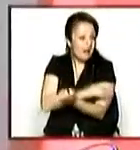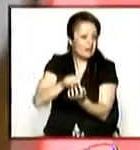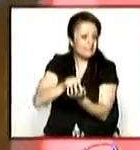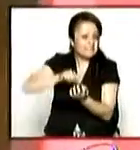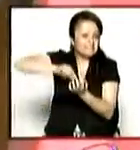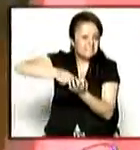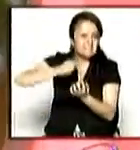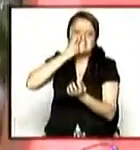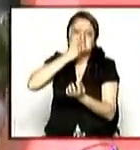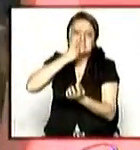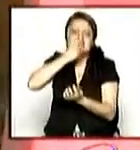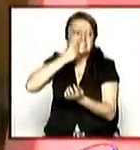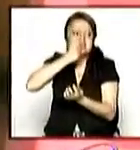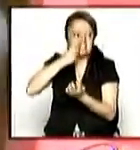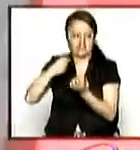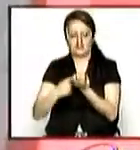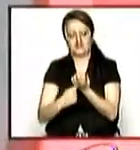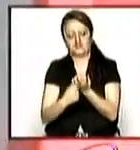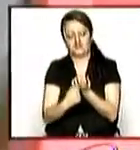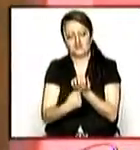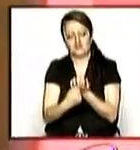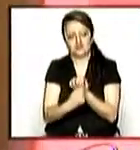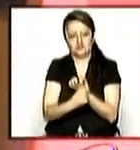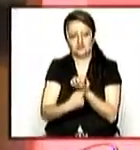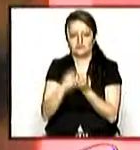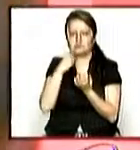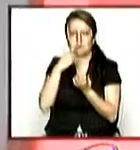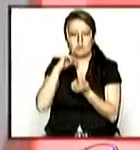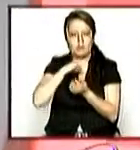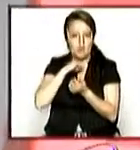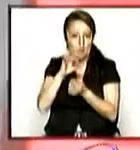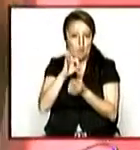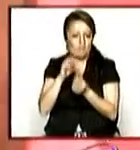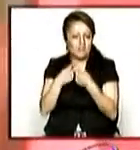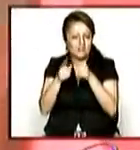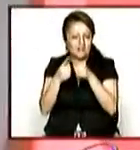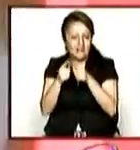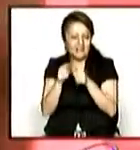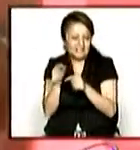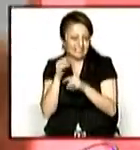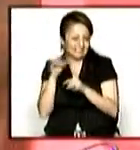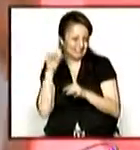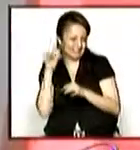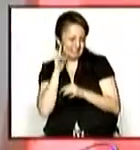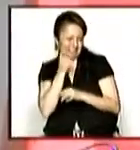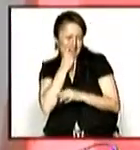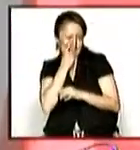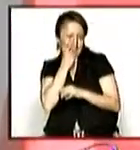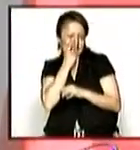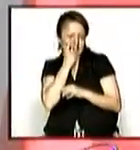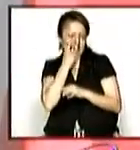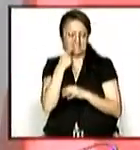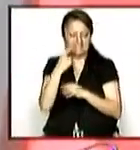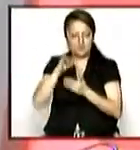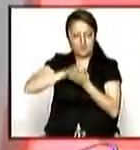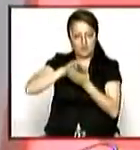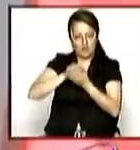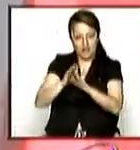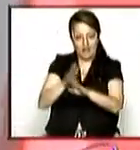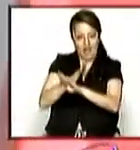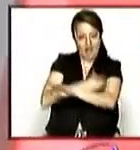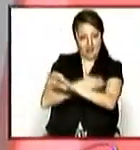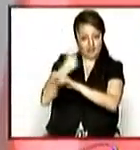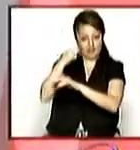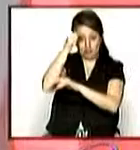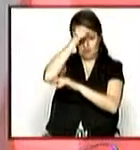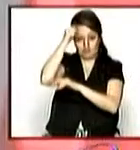previamente, tienen calzas o tienen tratamientos de conducto, que eso es otro tema muy interesante que se habló en el Congreso del domingo, el Congreso Mundial